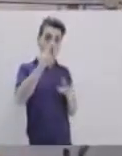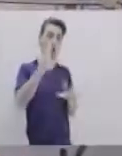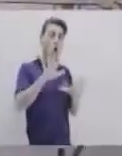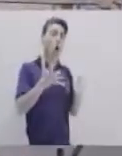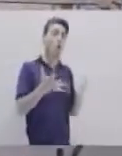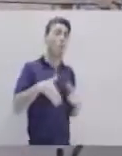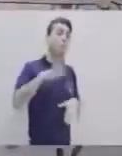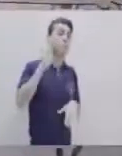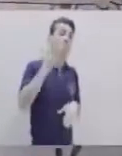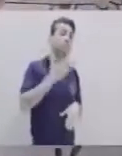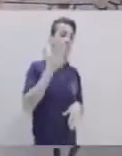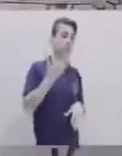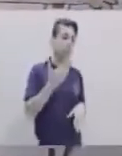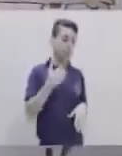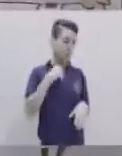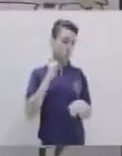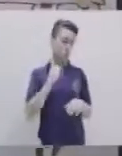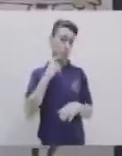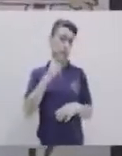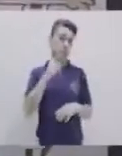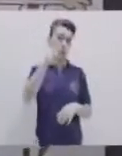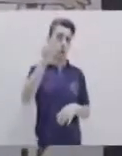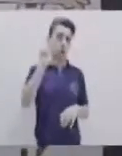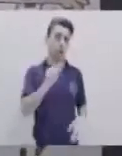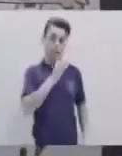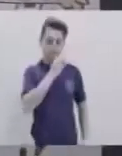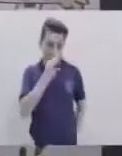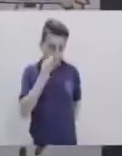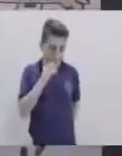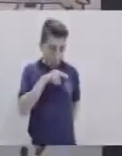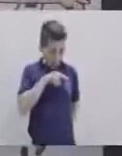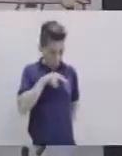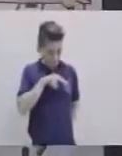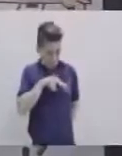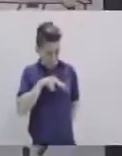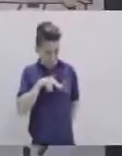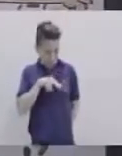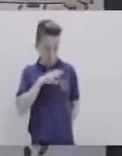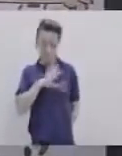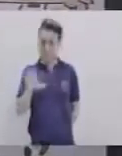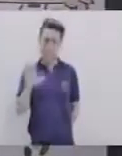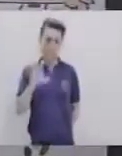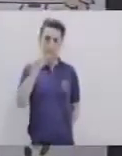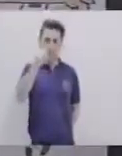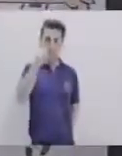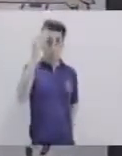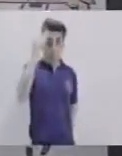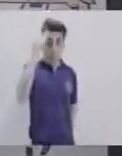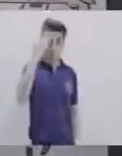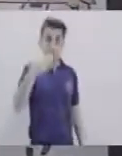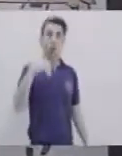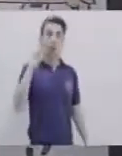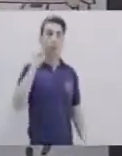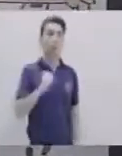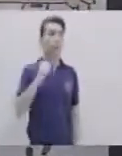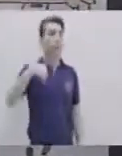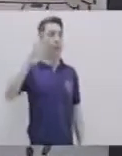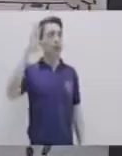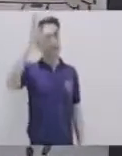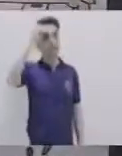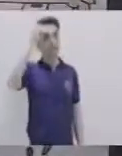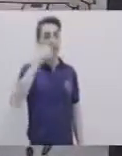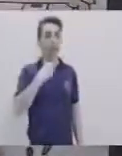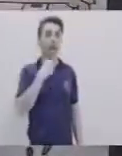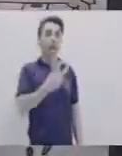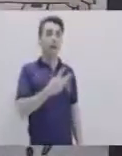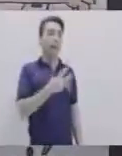facilite. Yo te puedo decir que leas de forma silenciosa, pero si tú sabes que pronunciando las palabras vas a lograr una mejor comprensión, pues esa